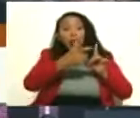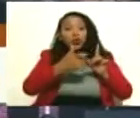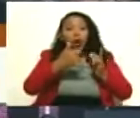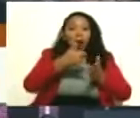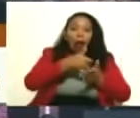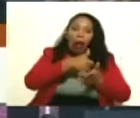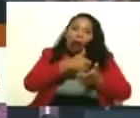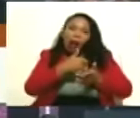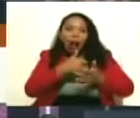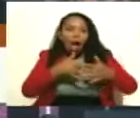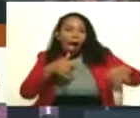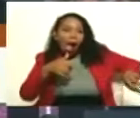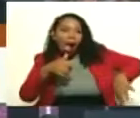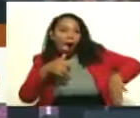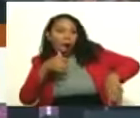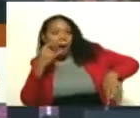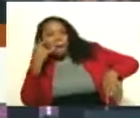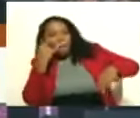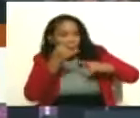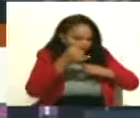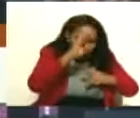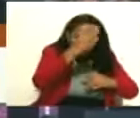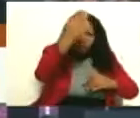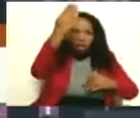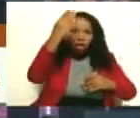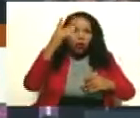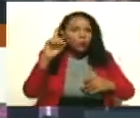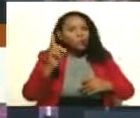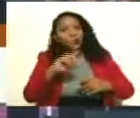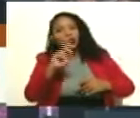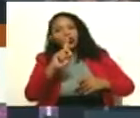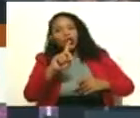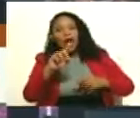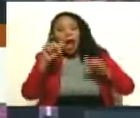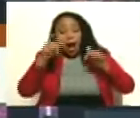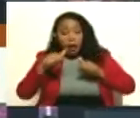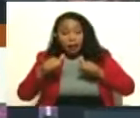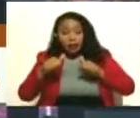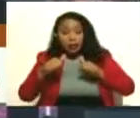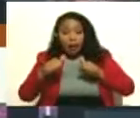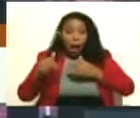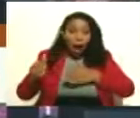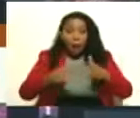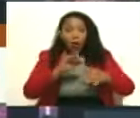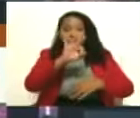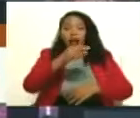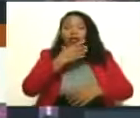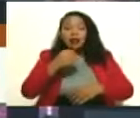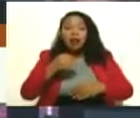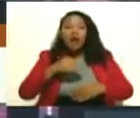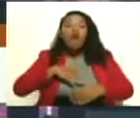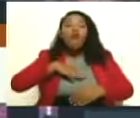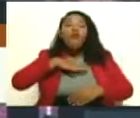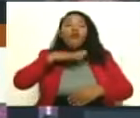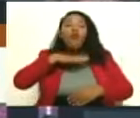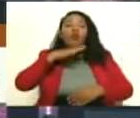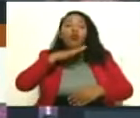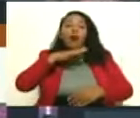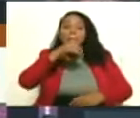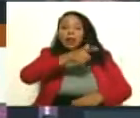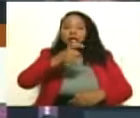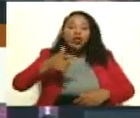nos descarrile. Este tren va directo al 3 de diciembre. Y va cargado, va a full de